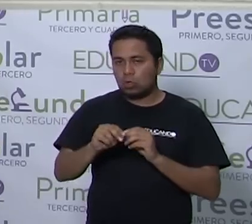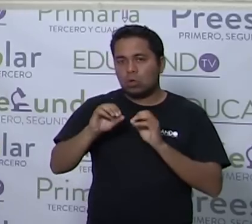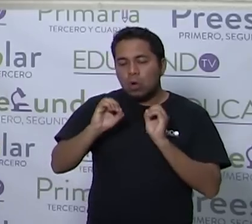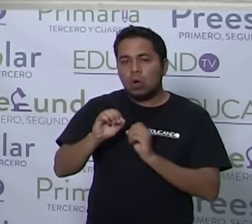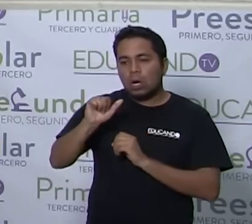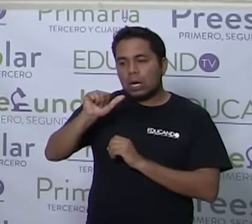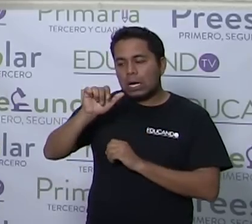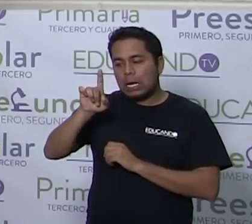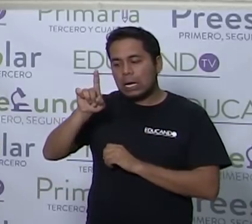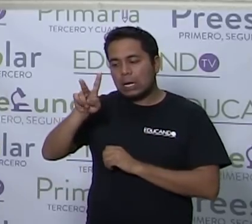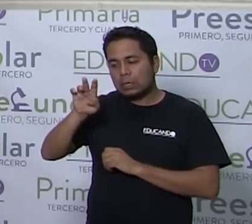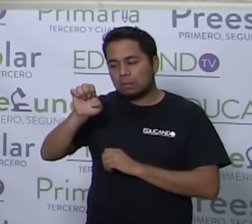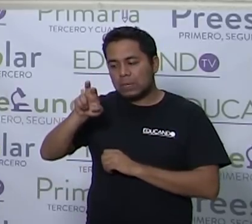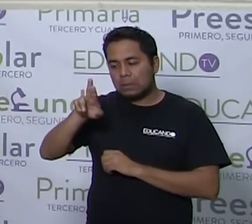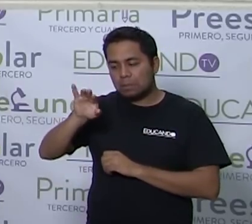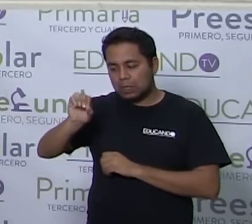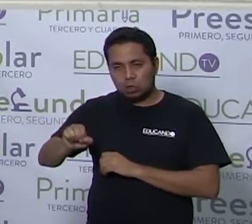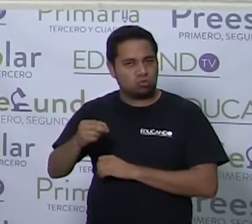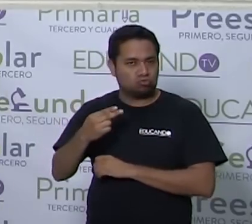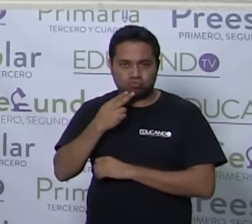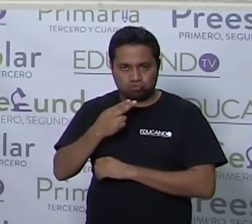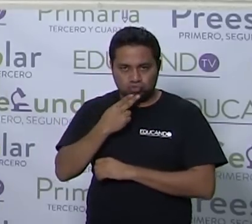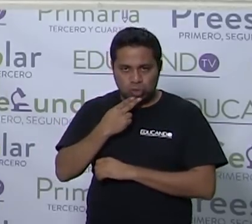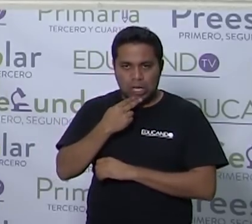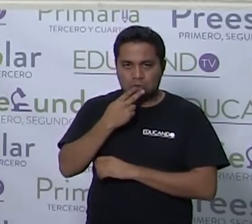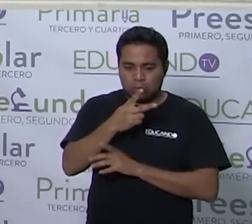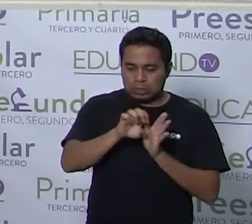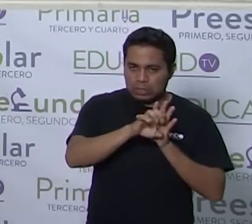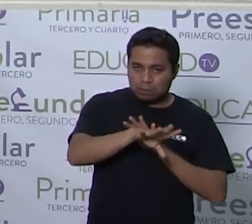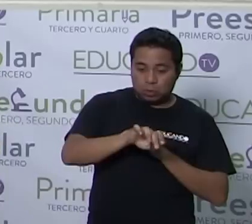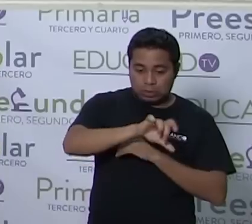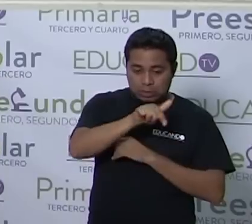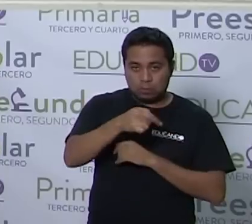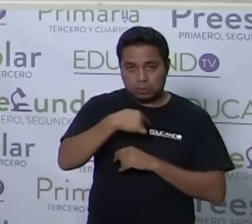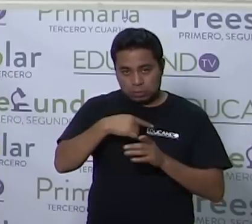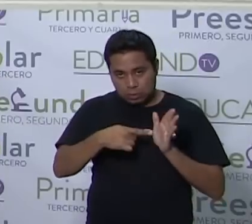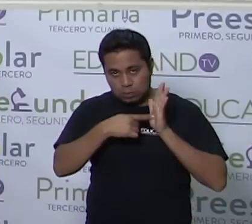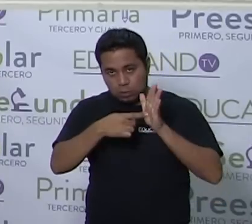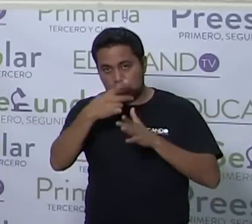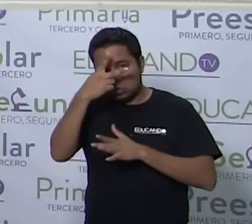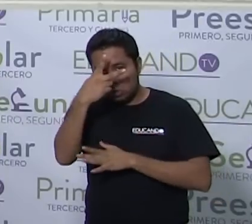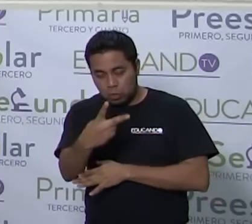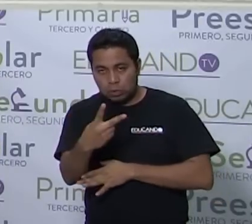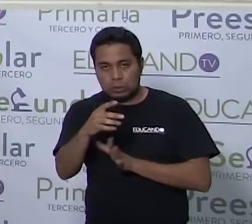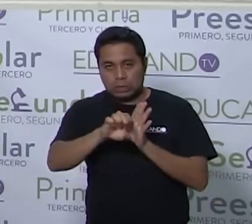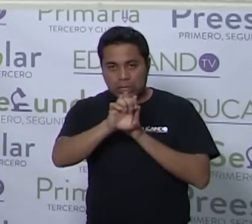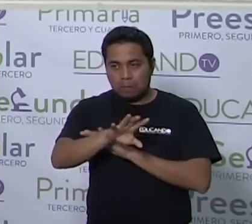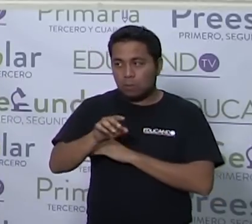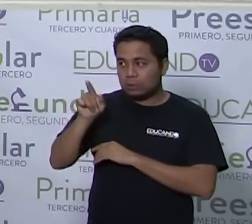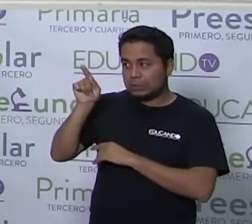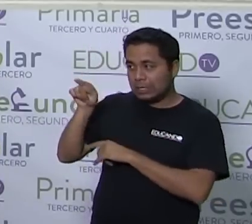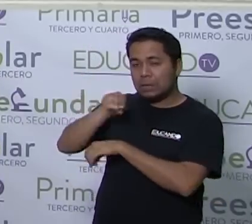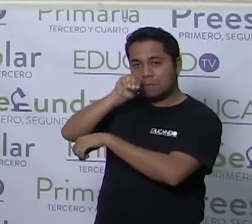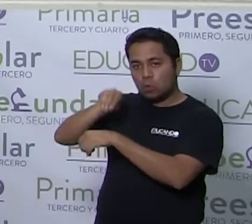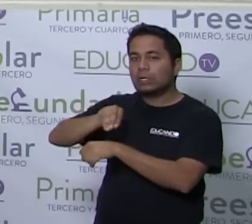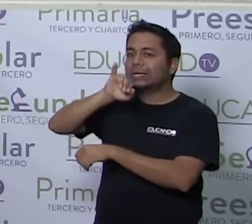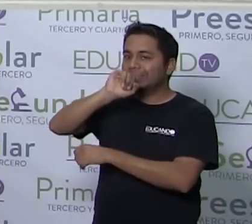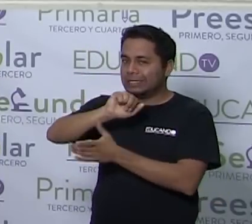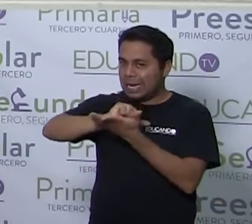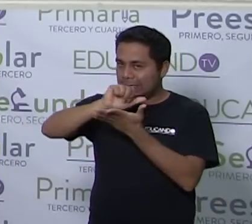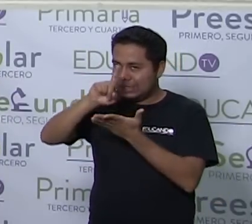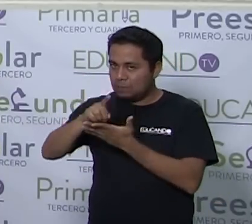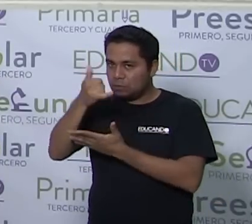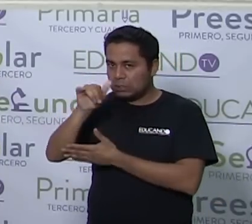adverbios y donde sí se están utilizando. Para eso voy a dividir el pizarrón en